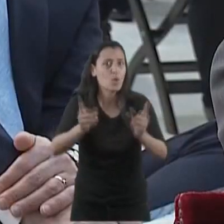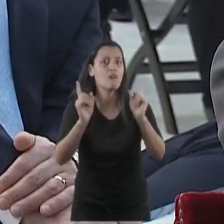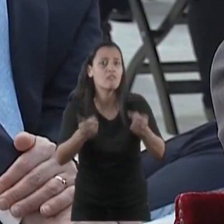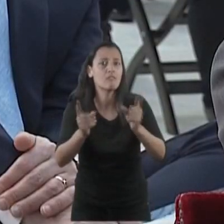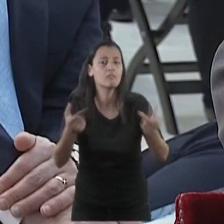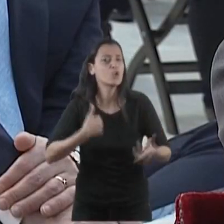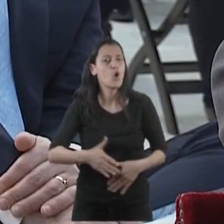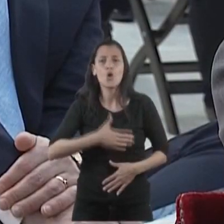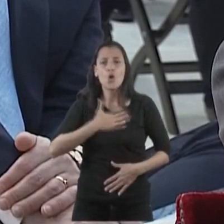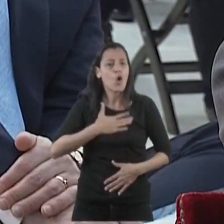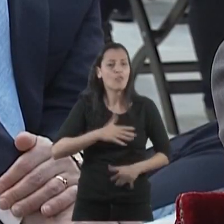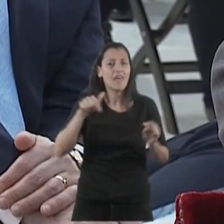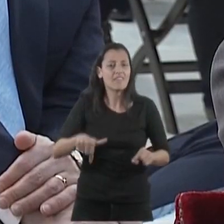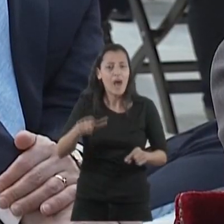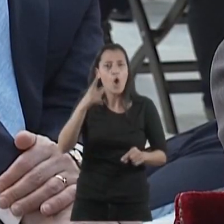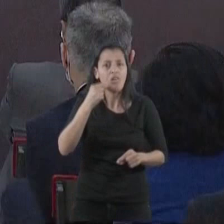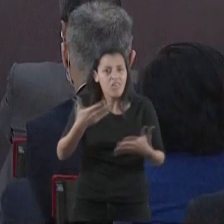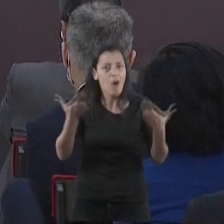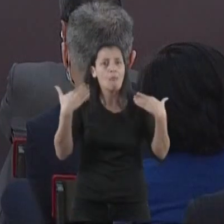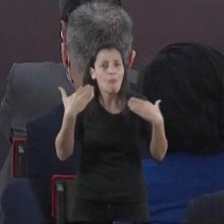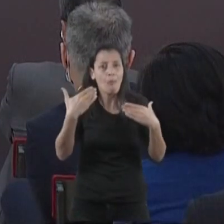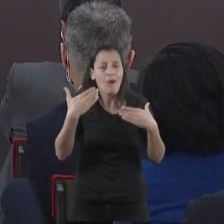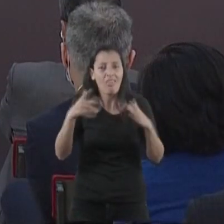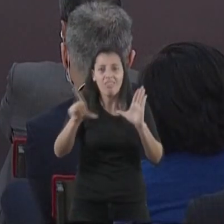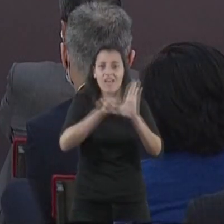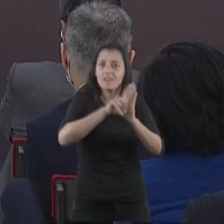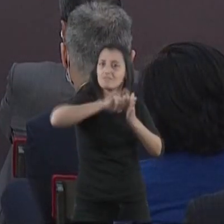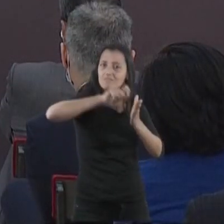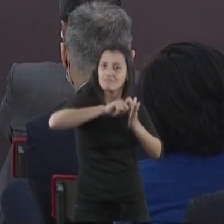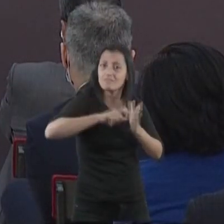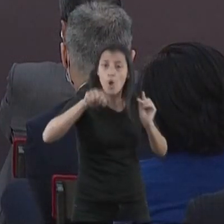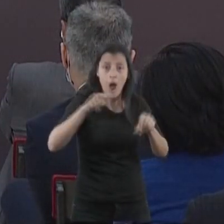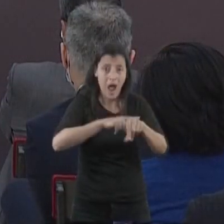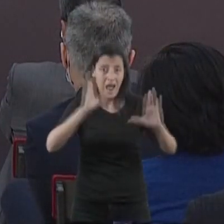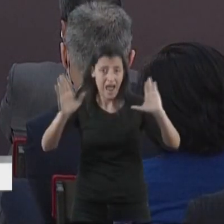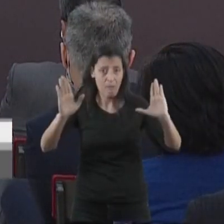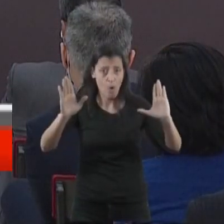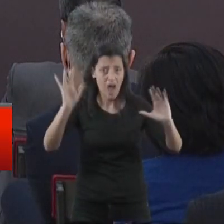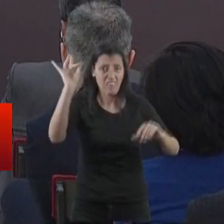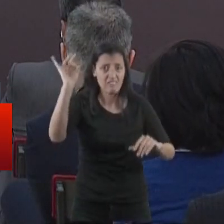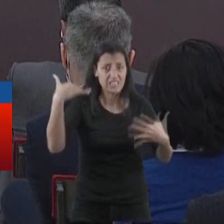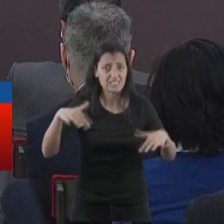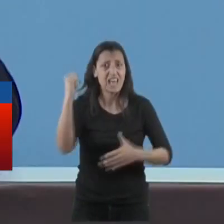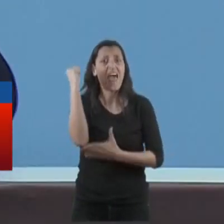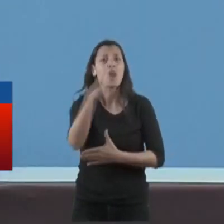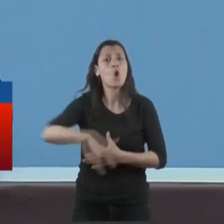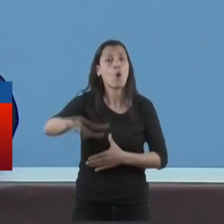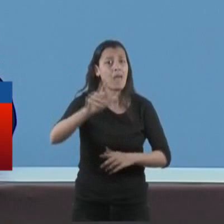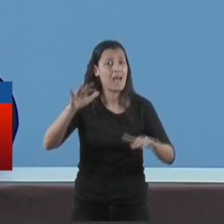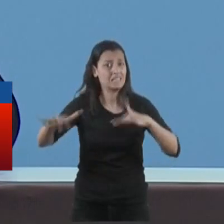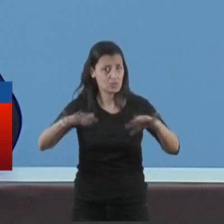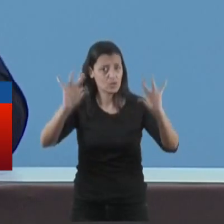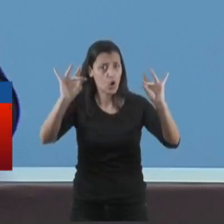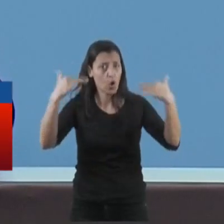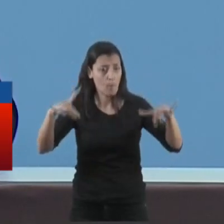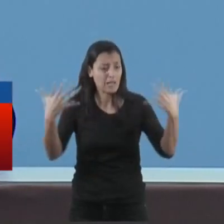Yo celebro que lo hayamos podido hacer esto también en un tiempo muy difícil para nuestra economía. Con lo cual para nosotros es una gran apuesta